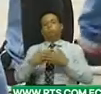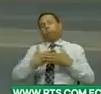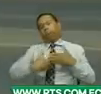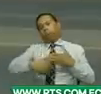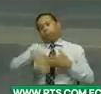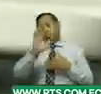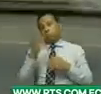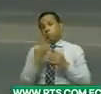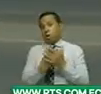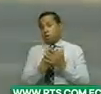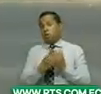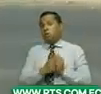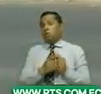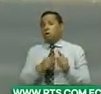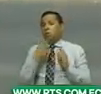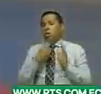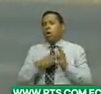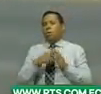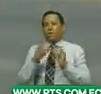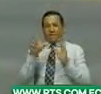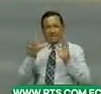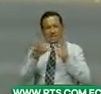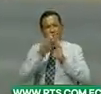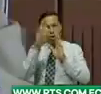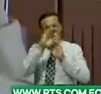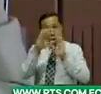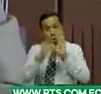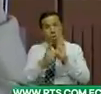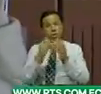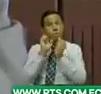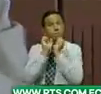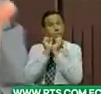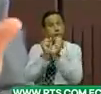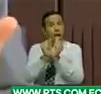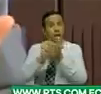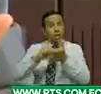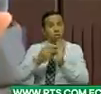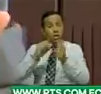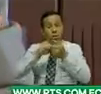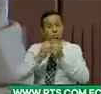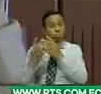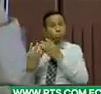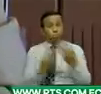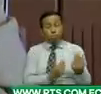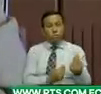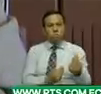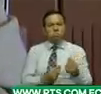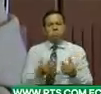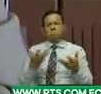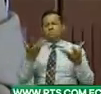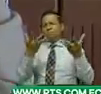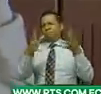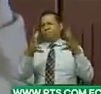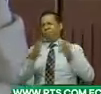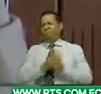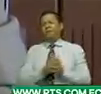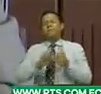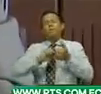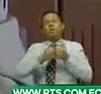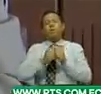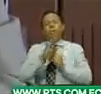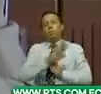de resolver los problemas en la sociedad no resuelve, este es un tema social, es un tema ya